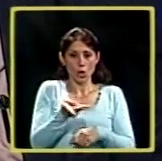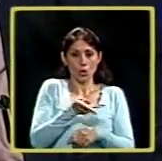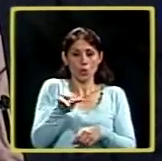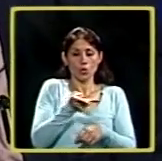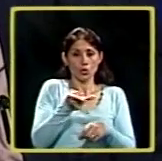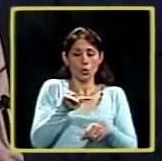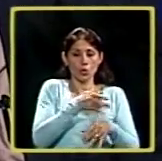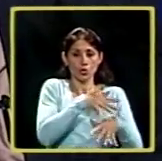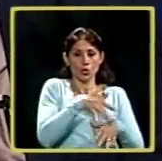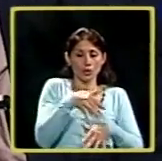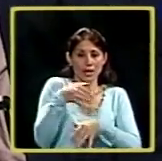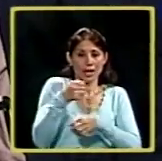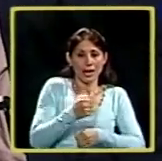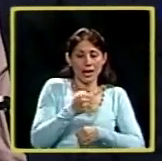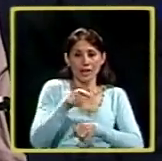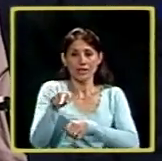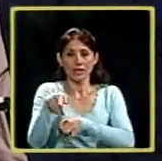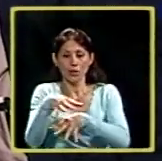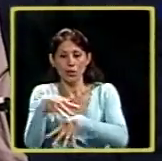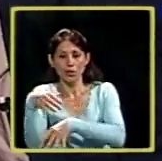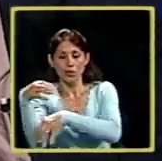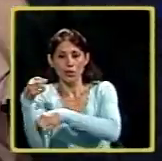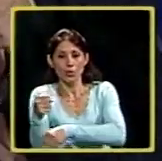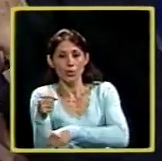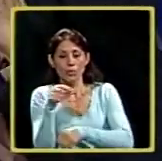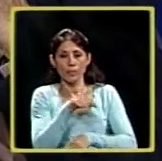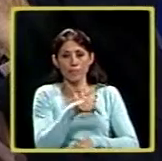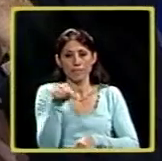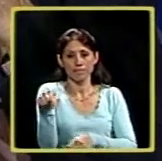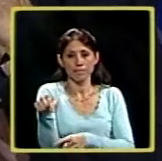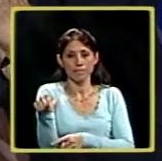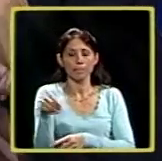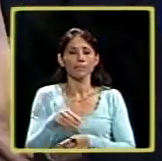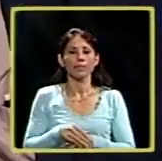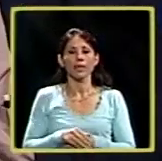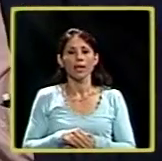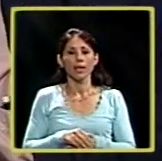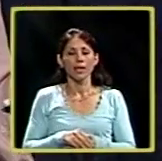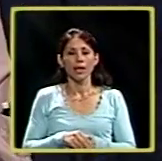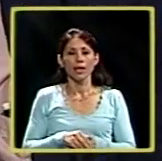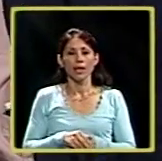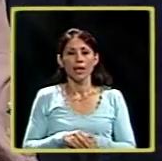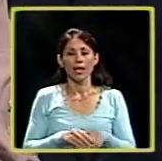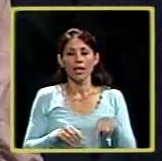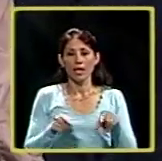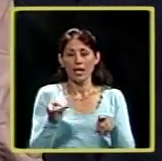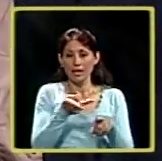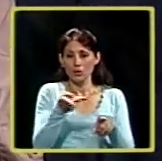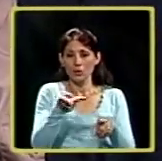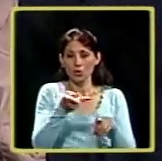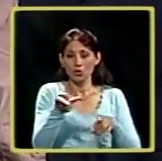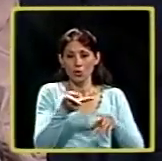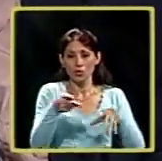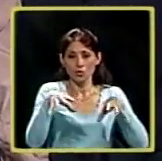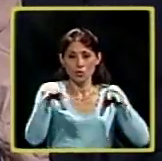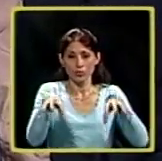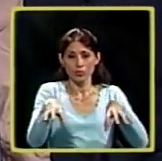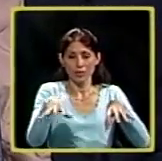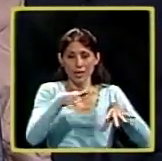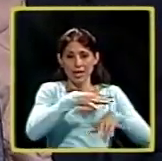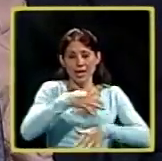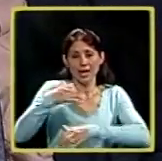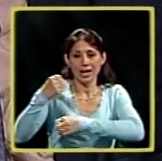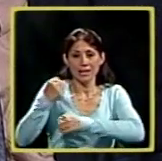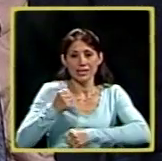los aliados y los fascistas, los ejércitos, los estados mayores de